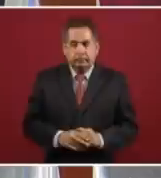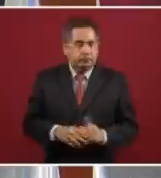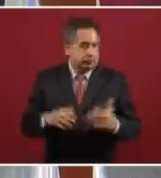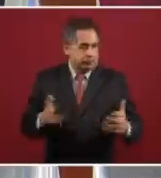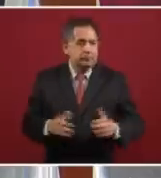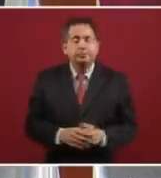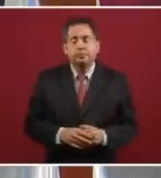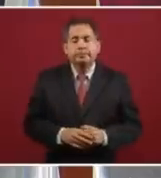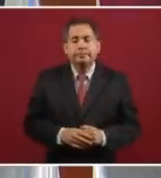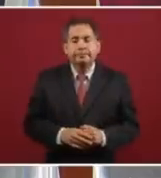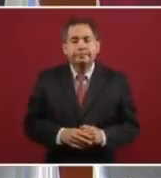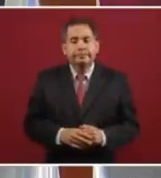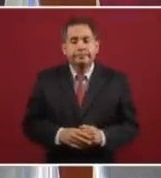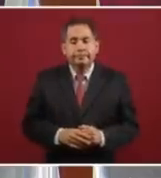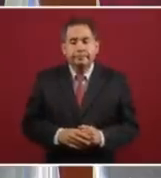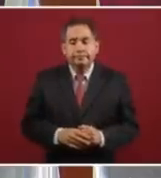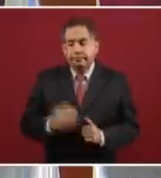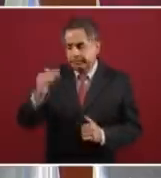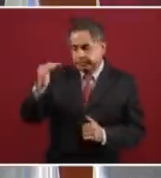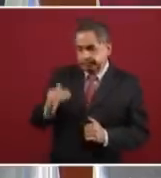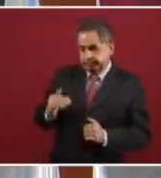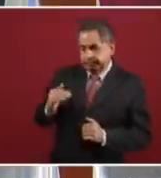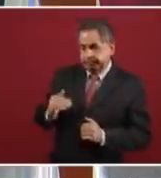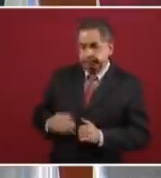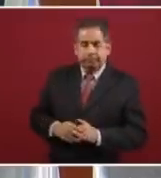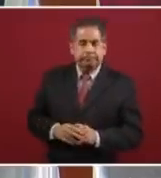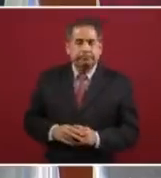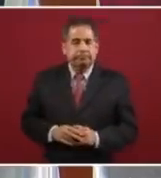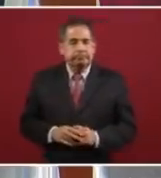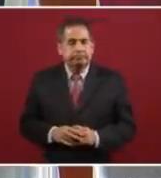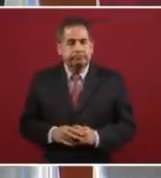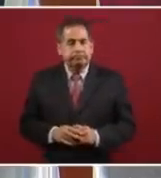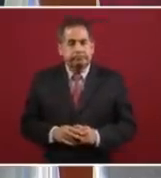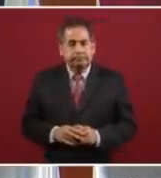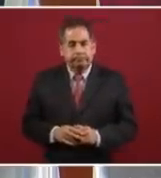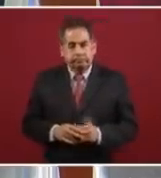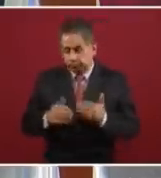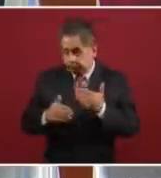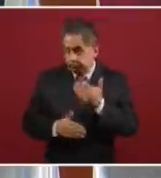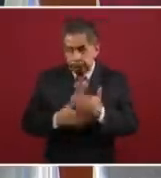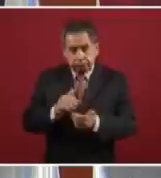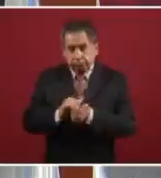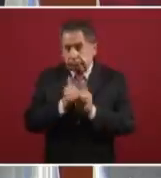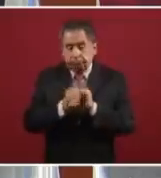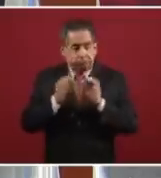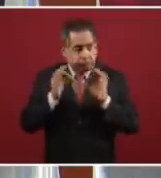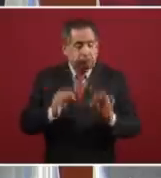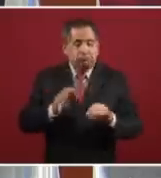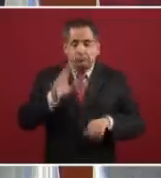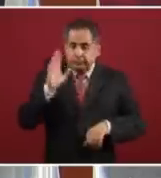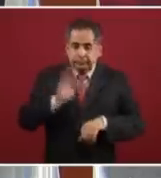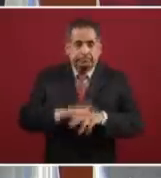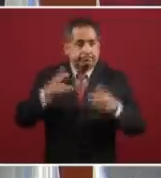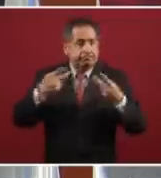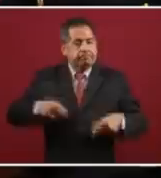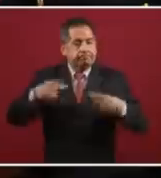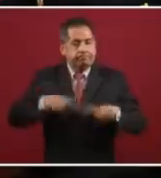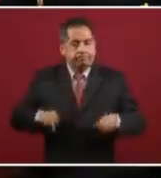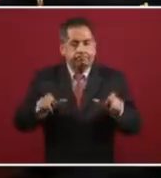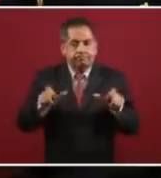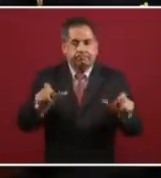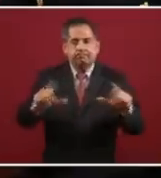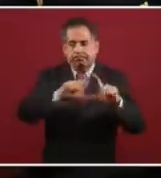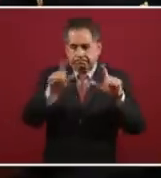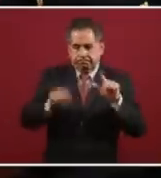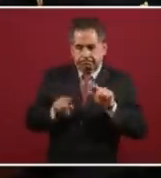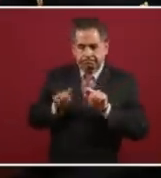Entonces, sigue por favor, con el avance en efectivos de la Guardia Nacional nos permite a la